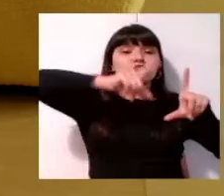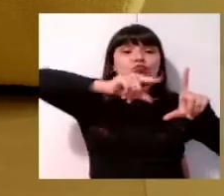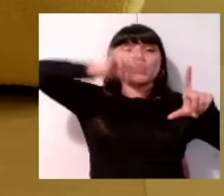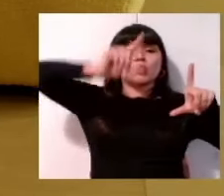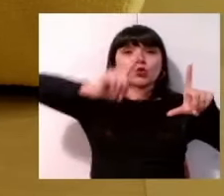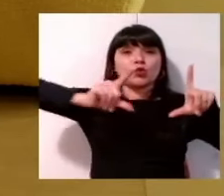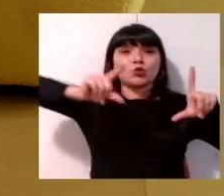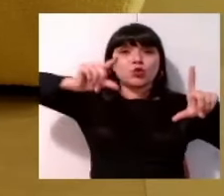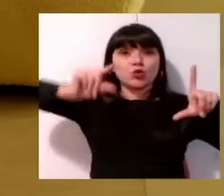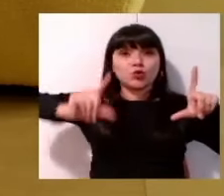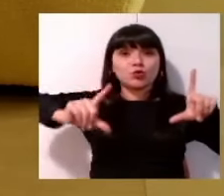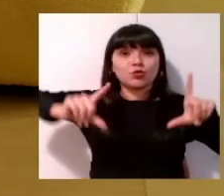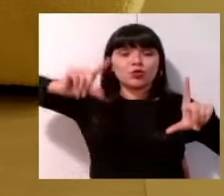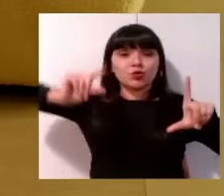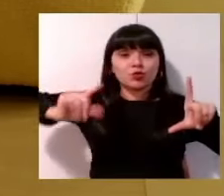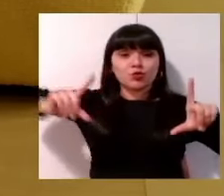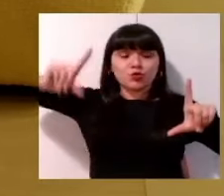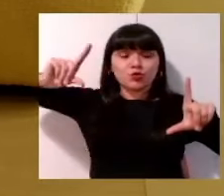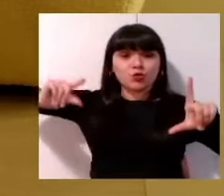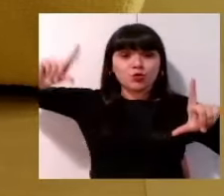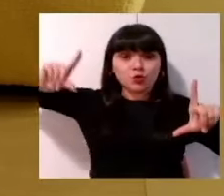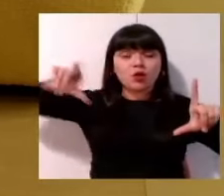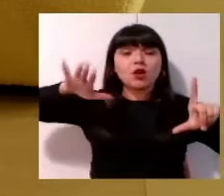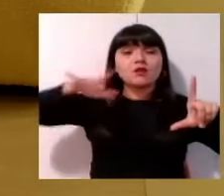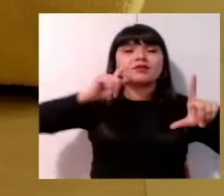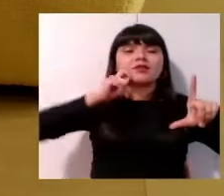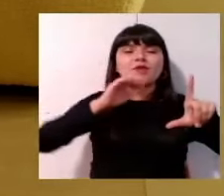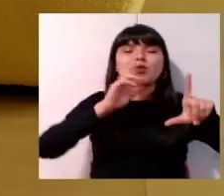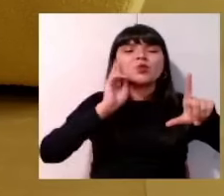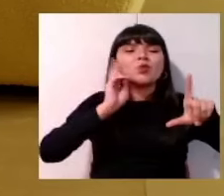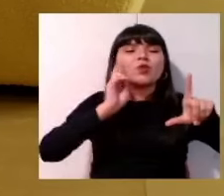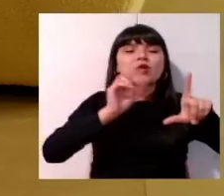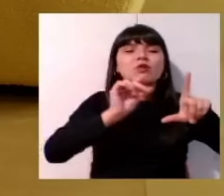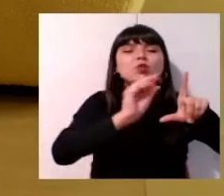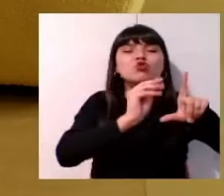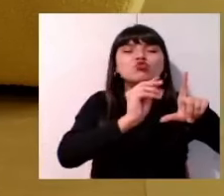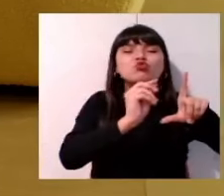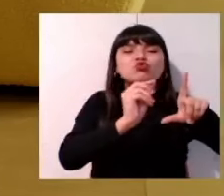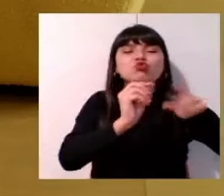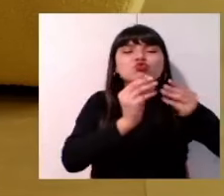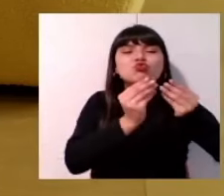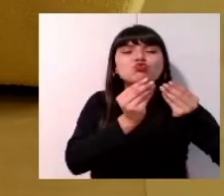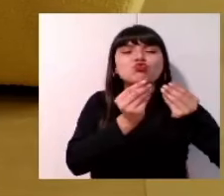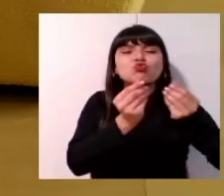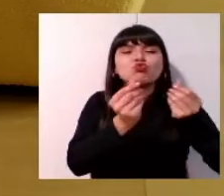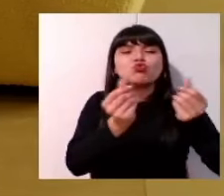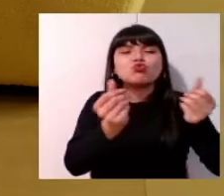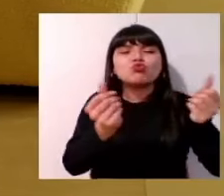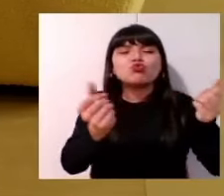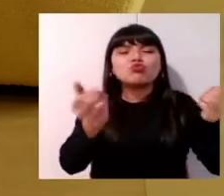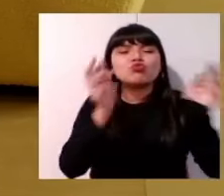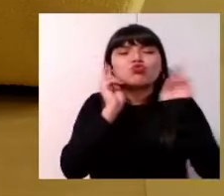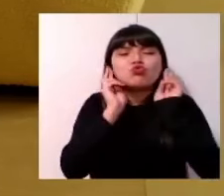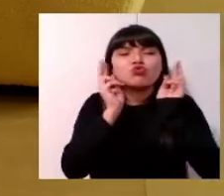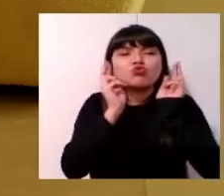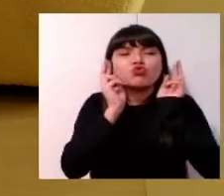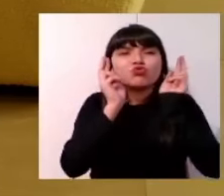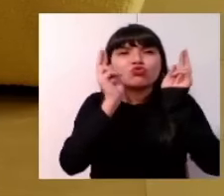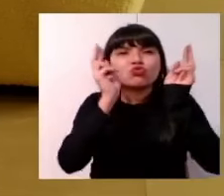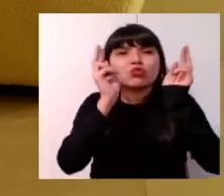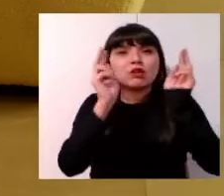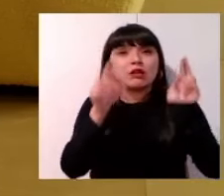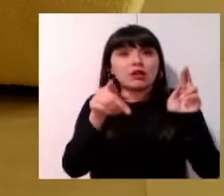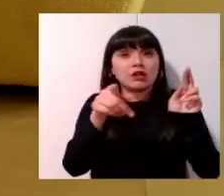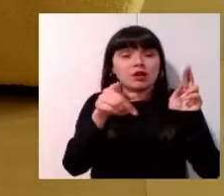frecuencias que finalmente logra un ruido así como un shh, que lo que hace, tiene varios efectos. Uno es anular